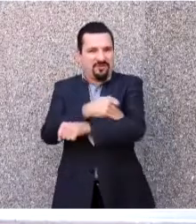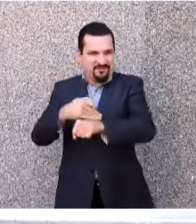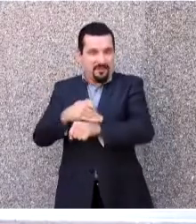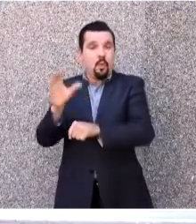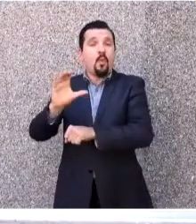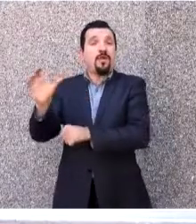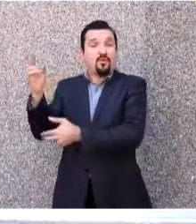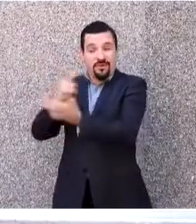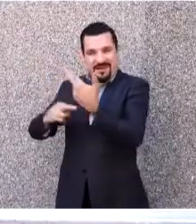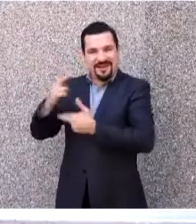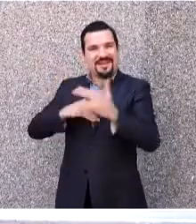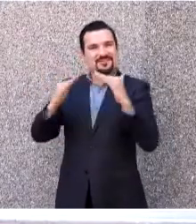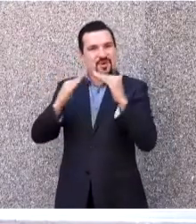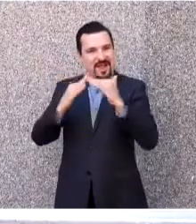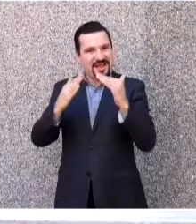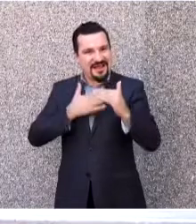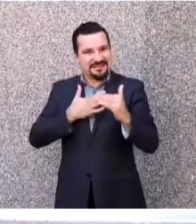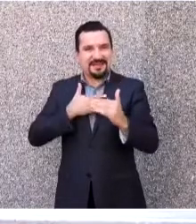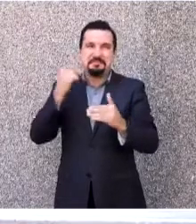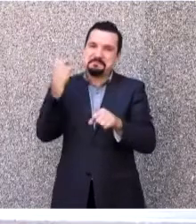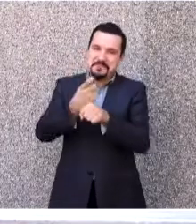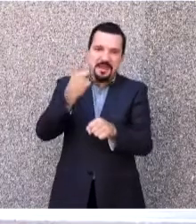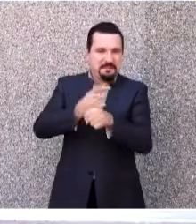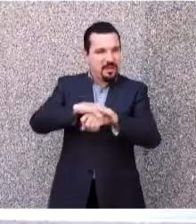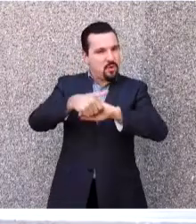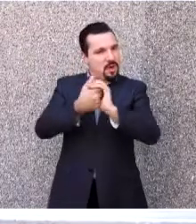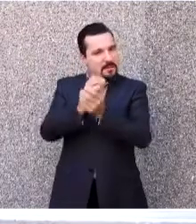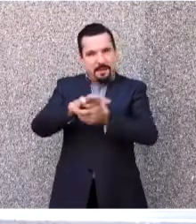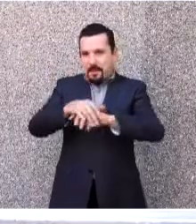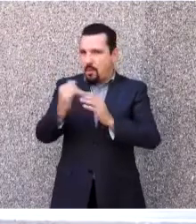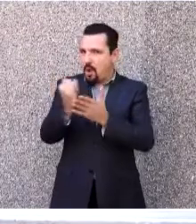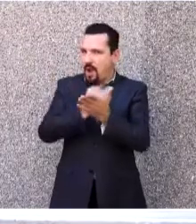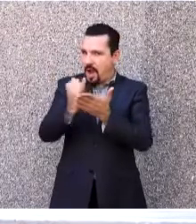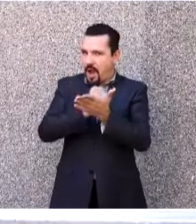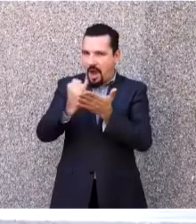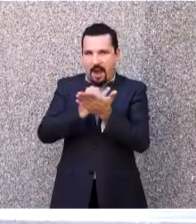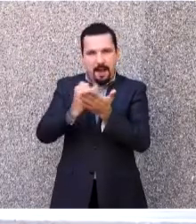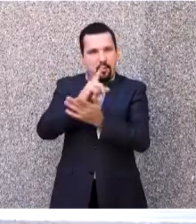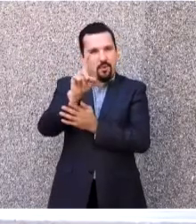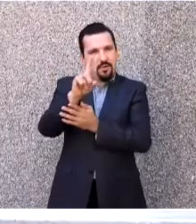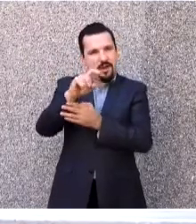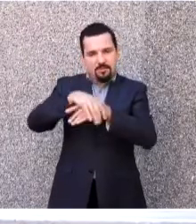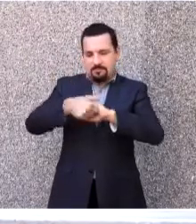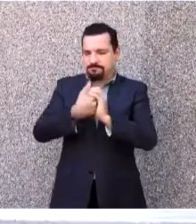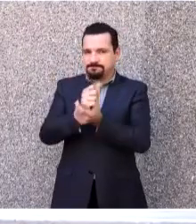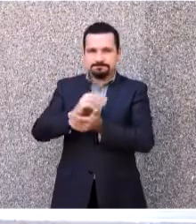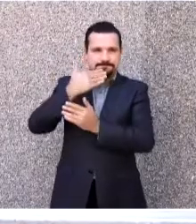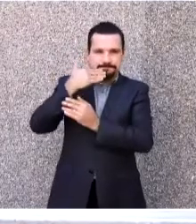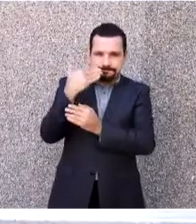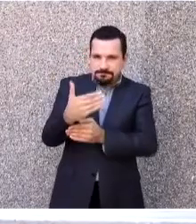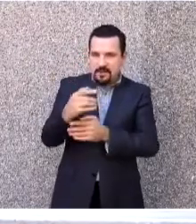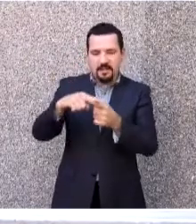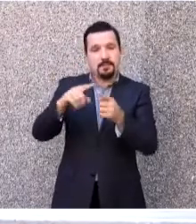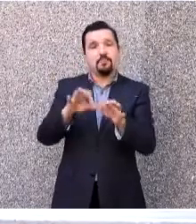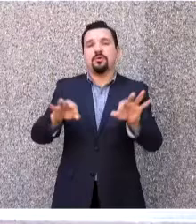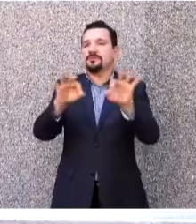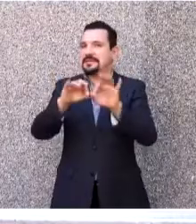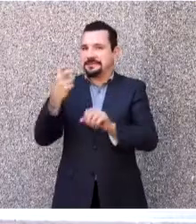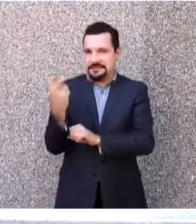regresemos de nuestras casas, lo primero que tenemos es que lavarnos las manos con agua y jabón. Eso es